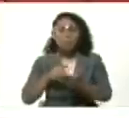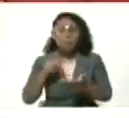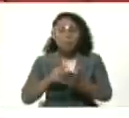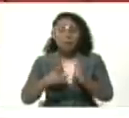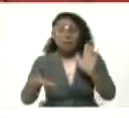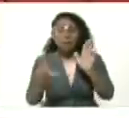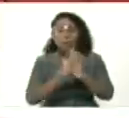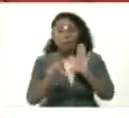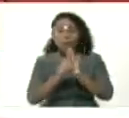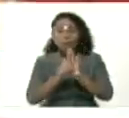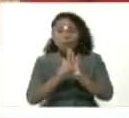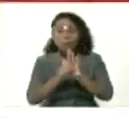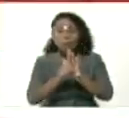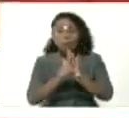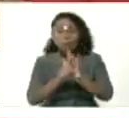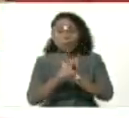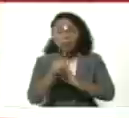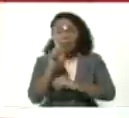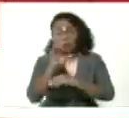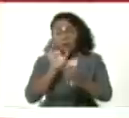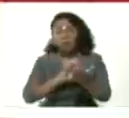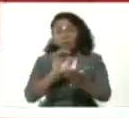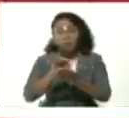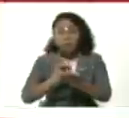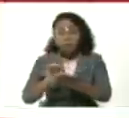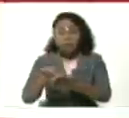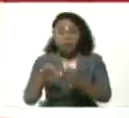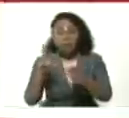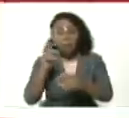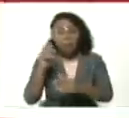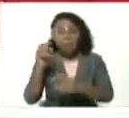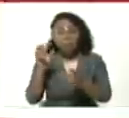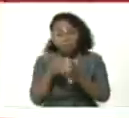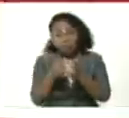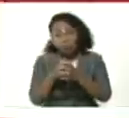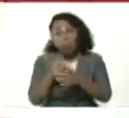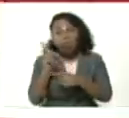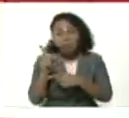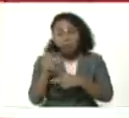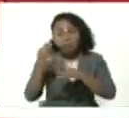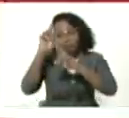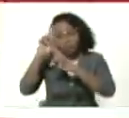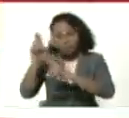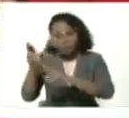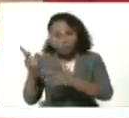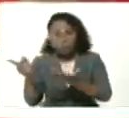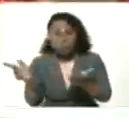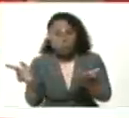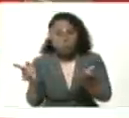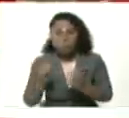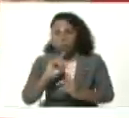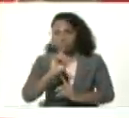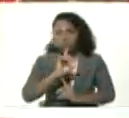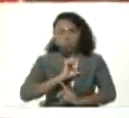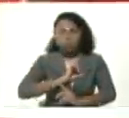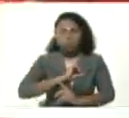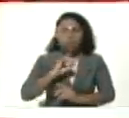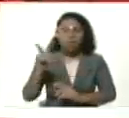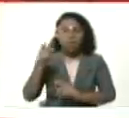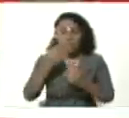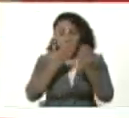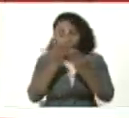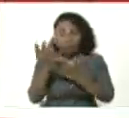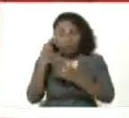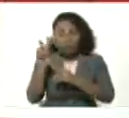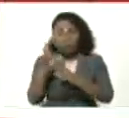legisladores. Una estrategia de un partido, ¿no? Y eso se lo respetamos. No tienen, por eso ustedes ven que no